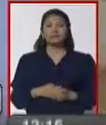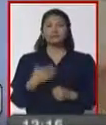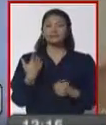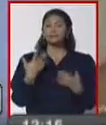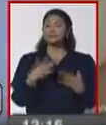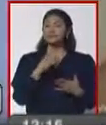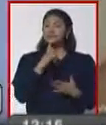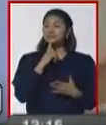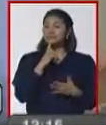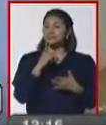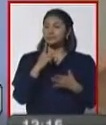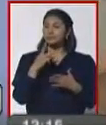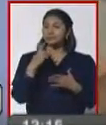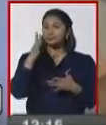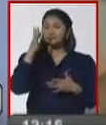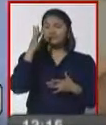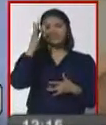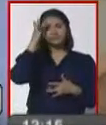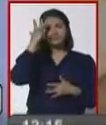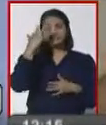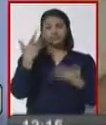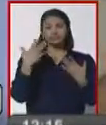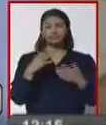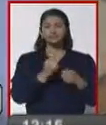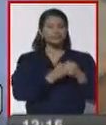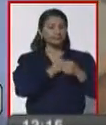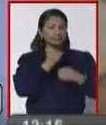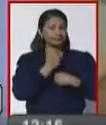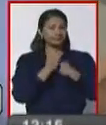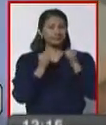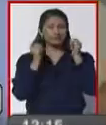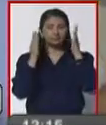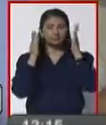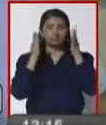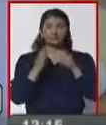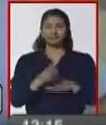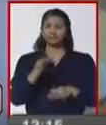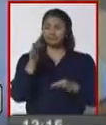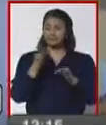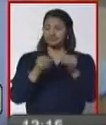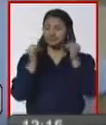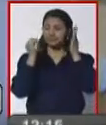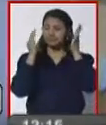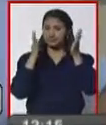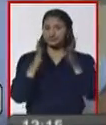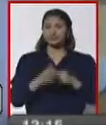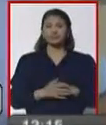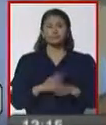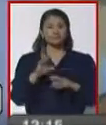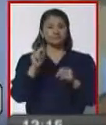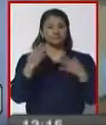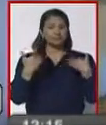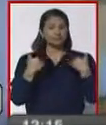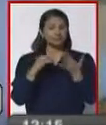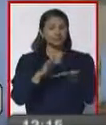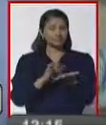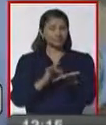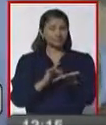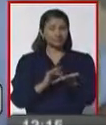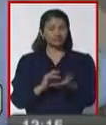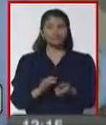un asegurado y igual sufrimos con la atención, y si nos atienden no tenemos los medicamentos, así